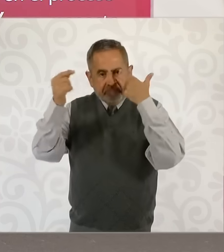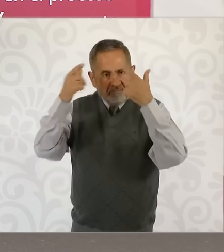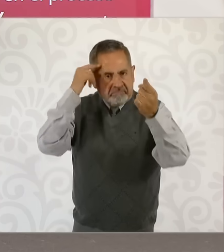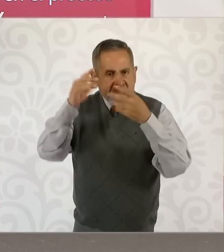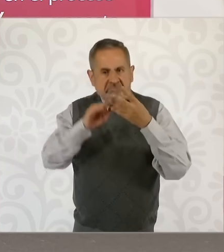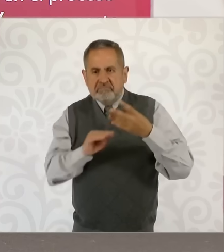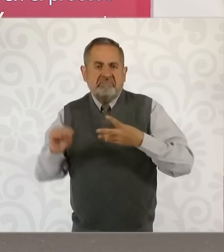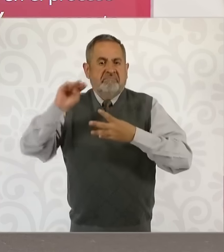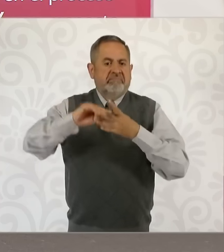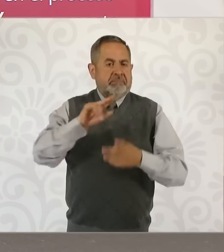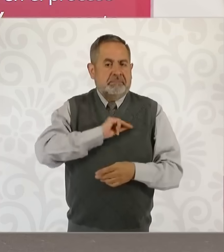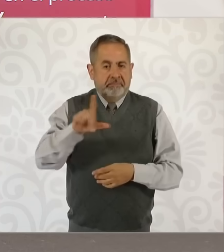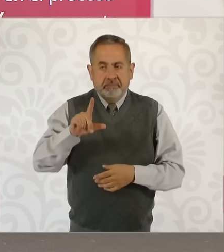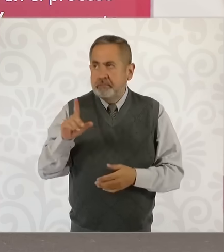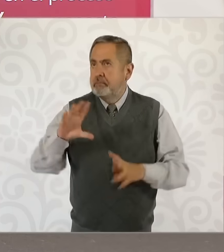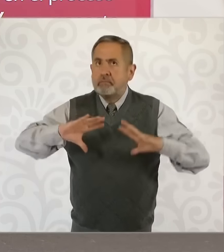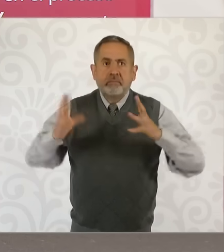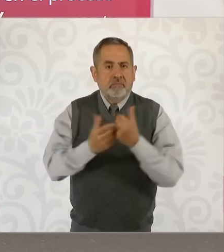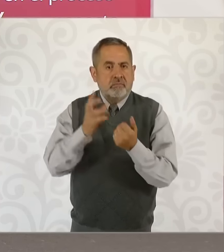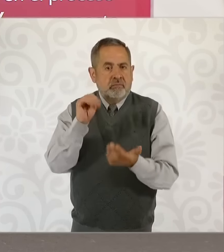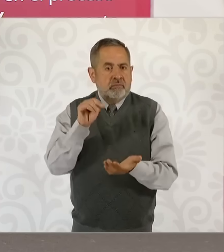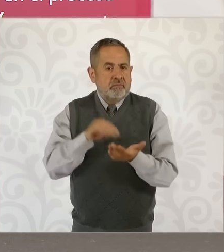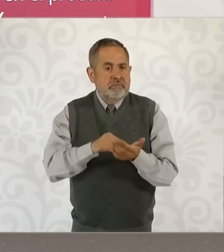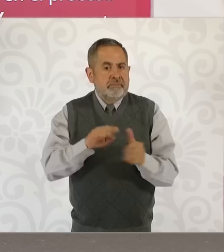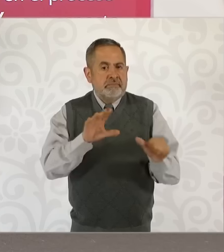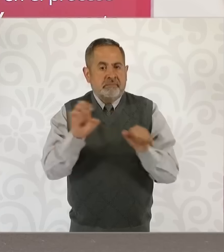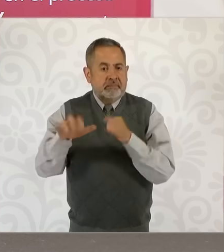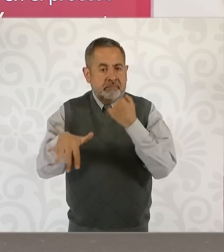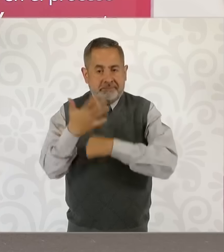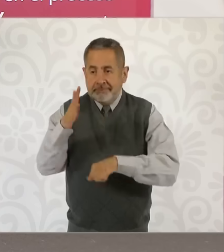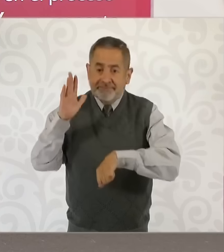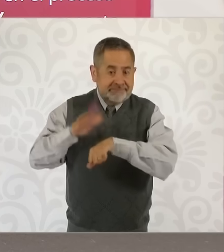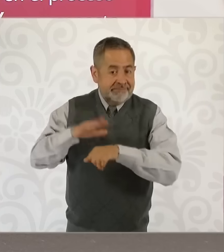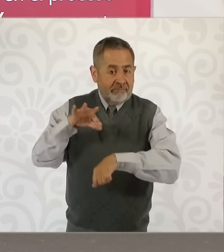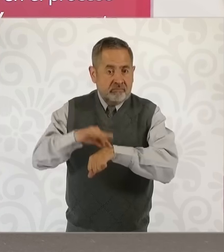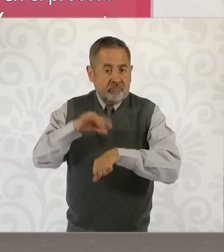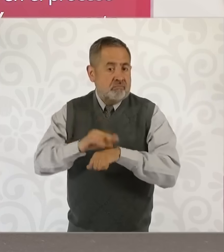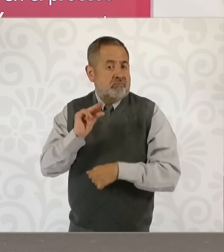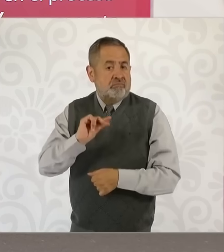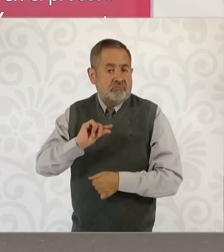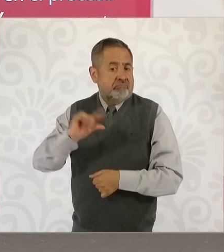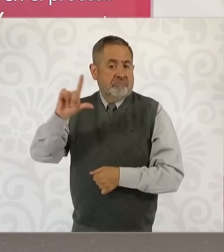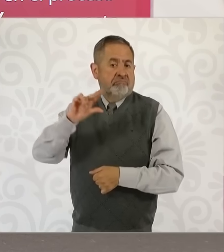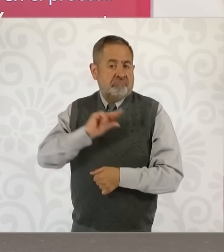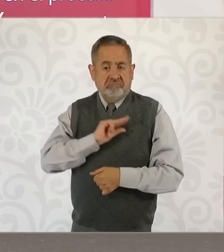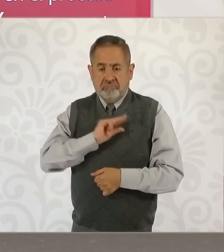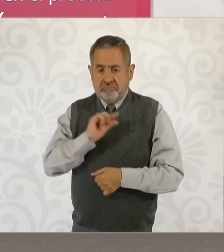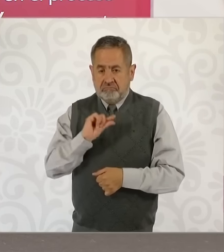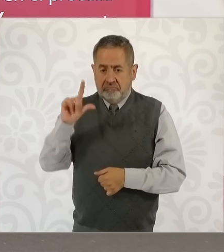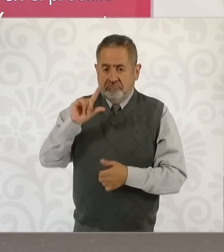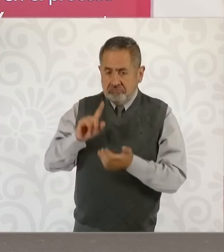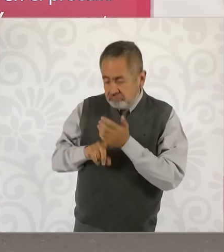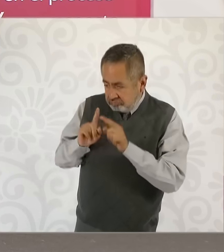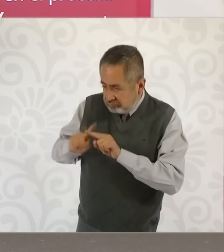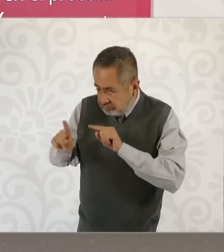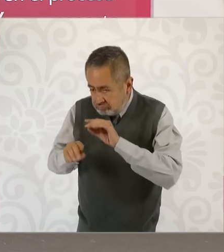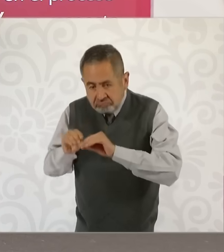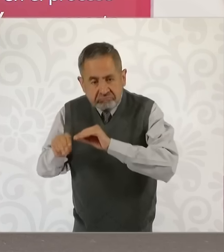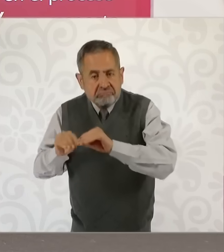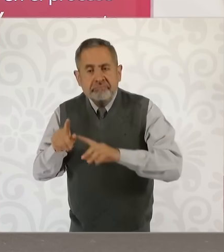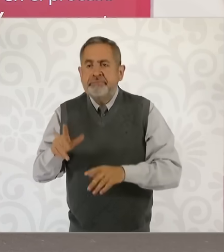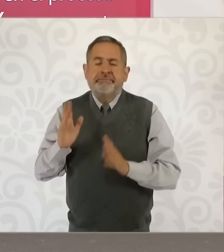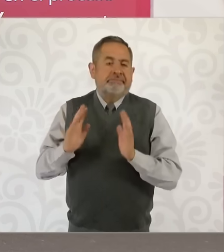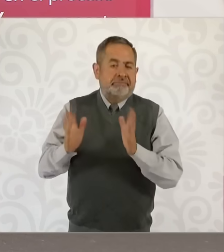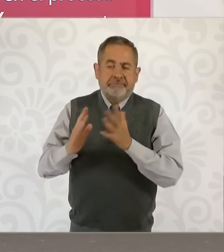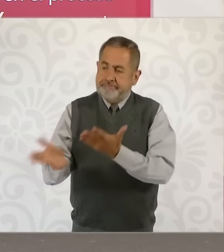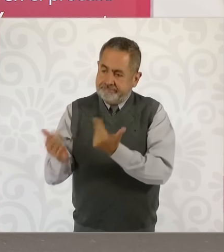fueron 9,615 nuevos médicos, especialistas todos y todas ellas que fueron contratados